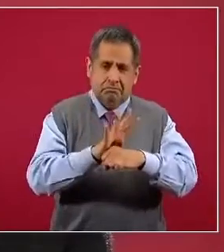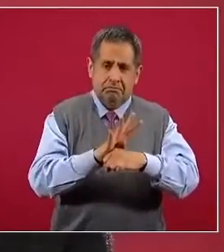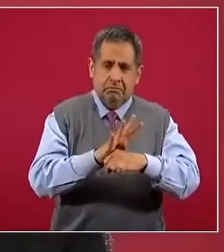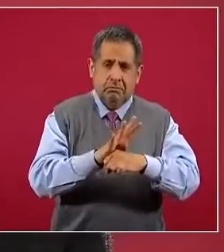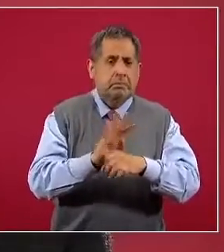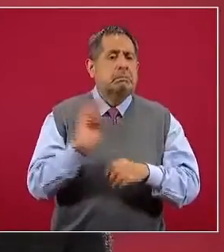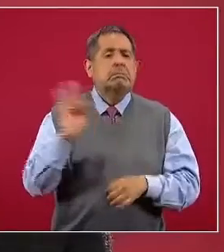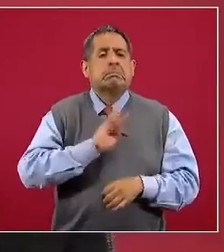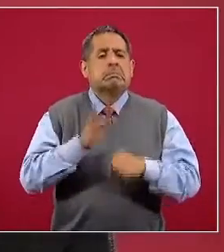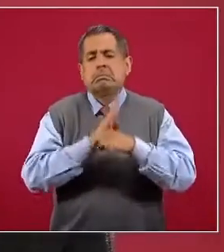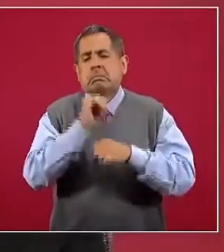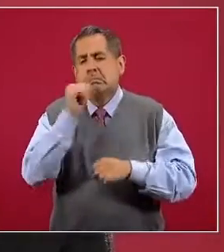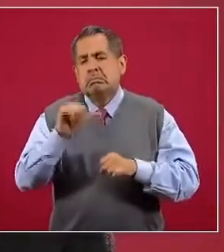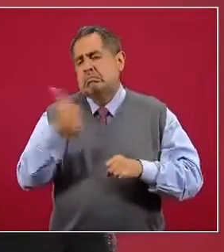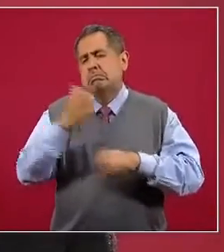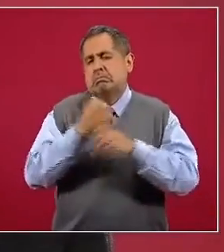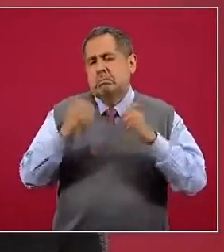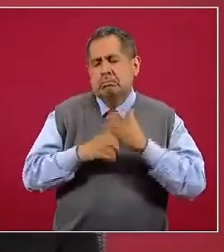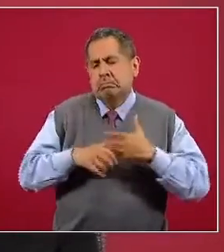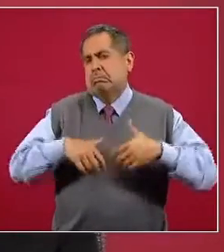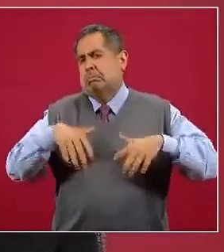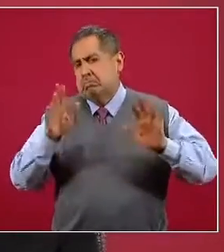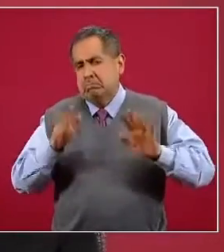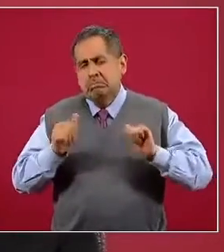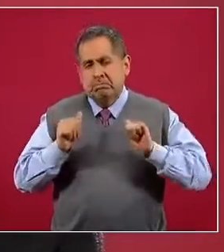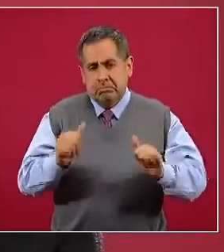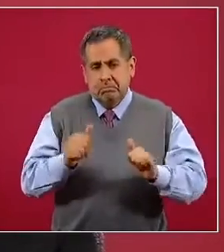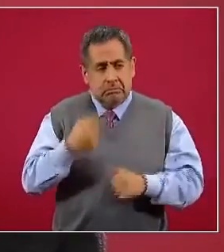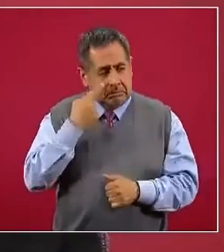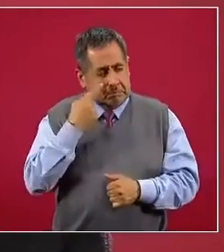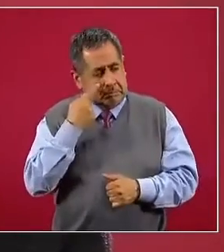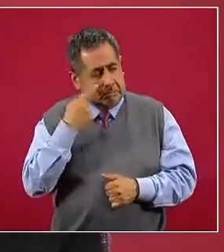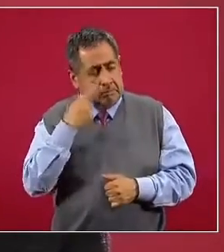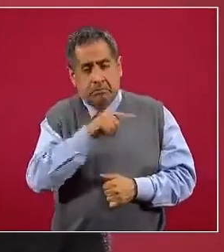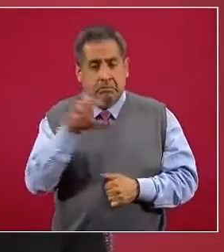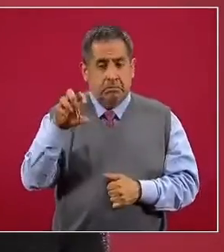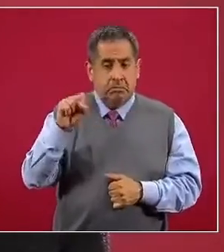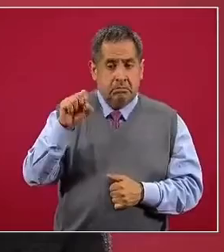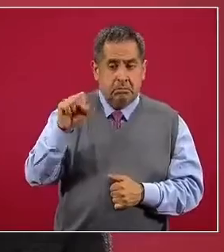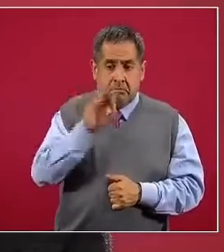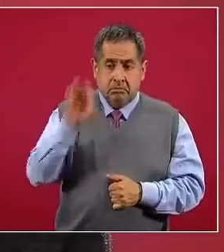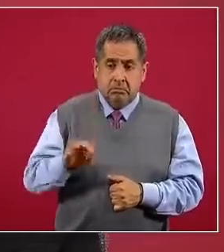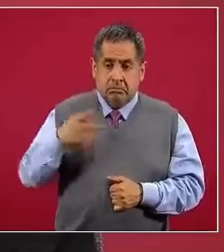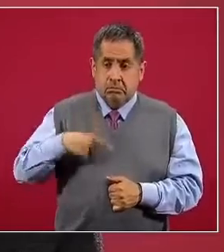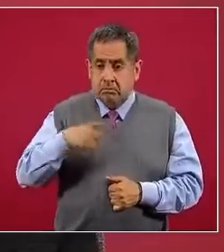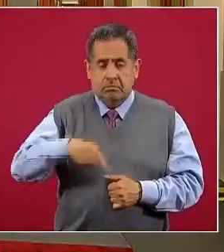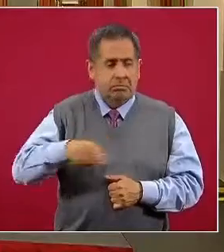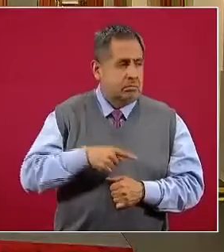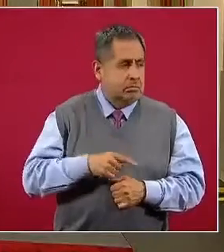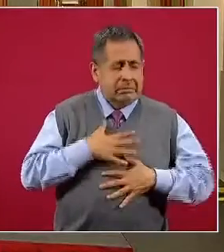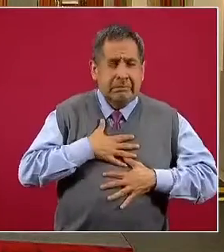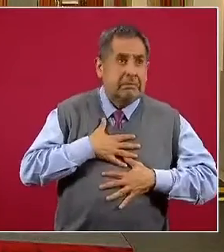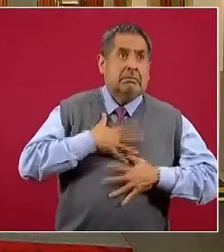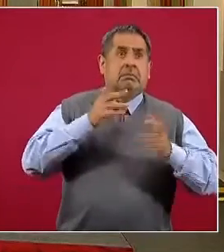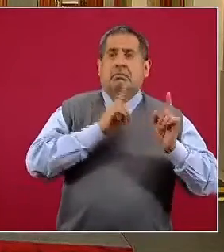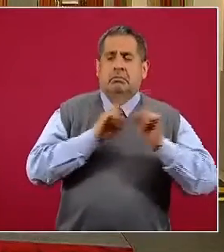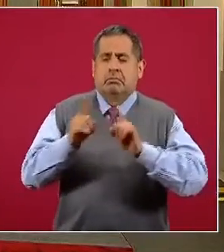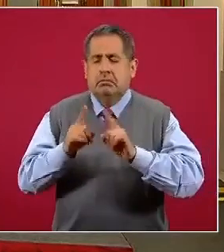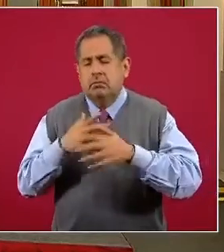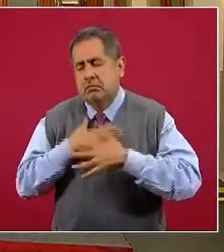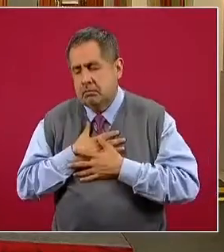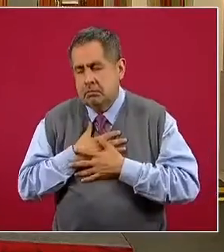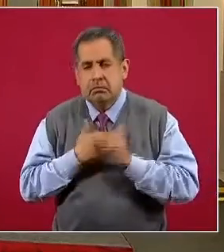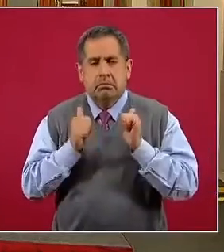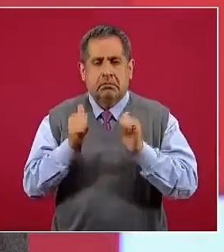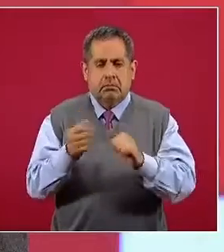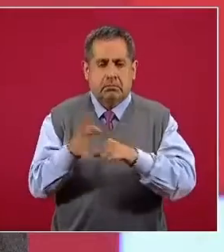que no. Hemos visto que más del 60% de las personas con estos síntomas no tienen infección por SARS-CoV-2,